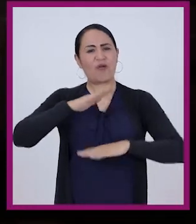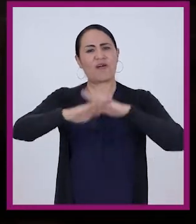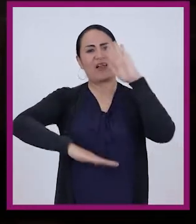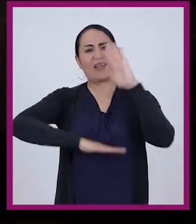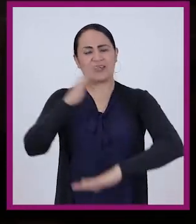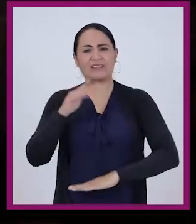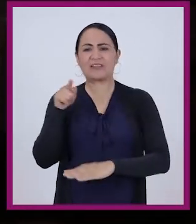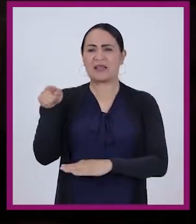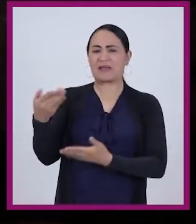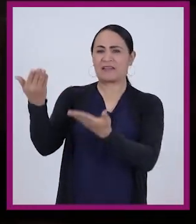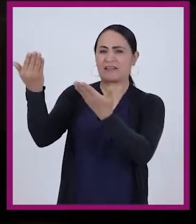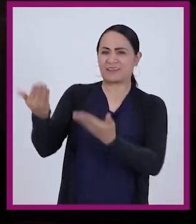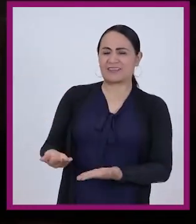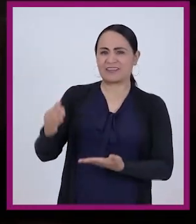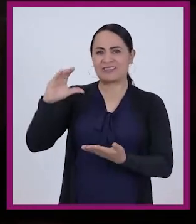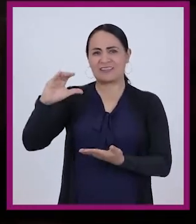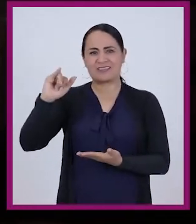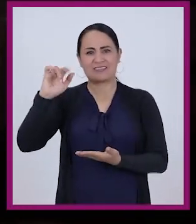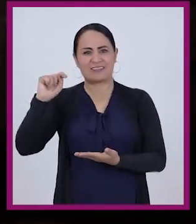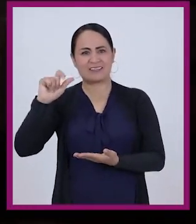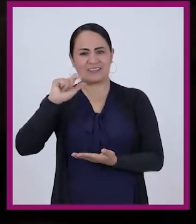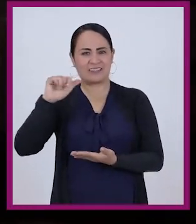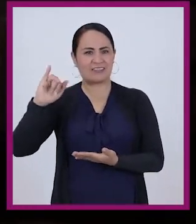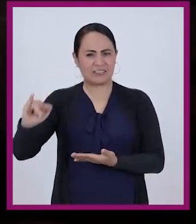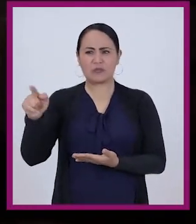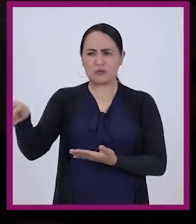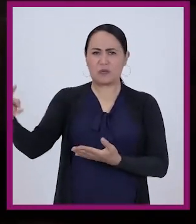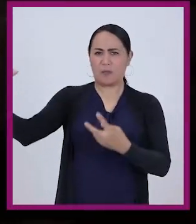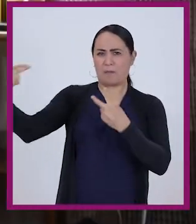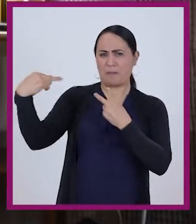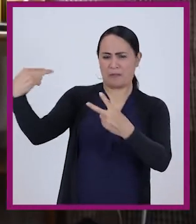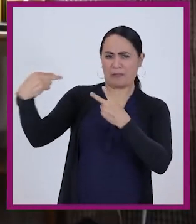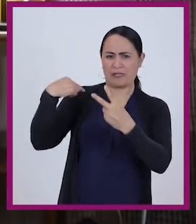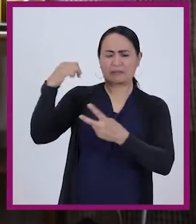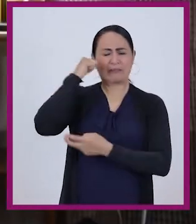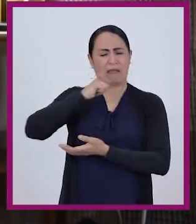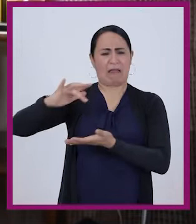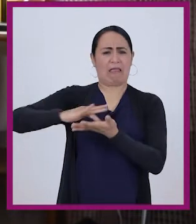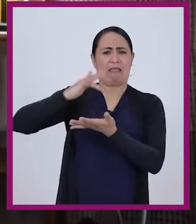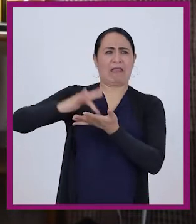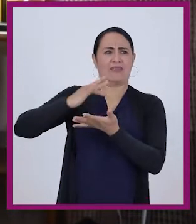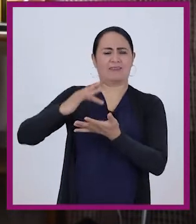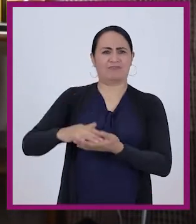este logro. Especialmente a ti, Citla. Sí, tú que me estás viendo, que has estado ahí a pie de...